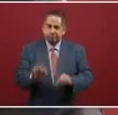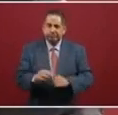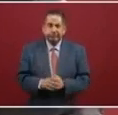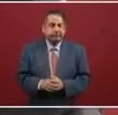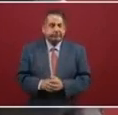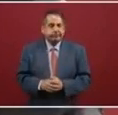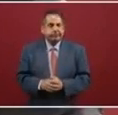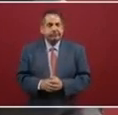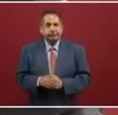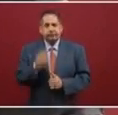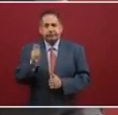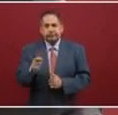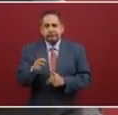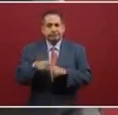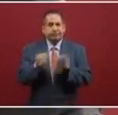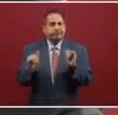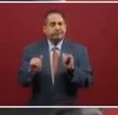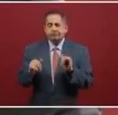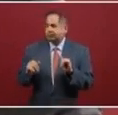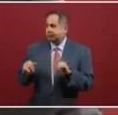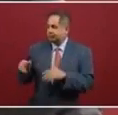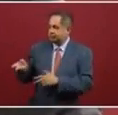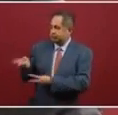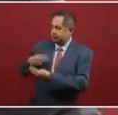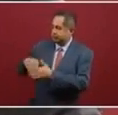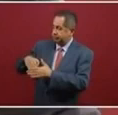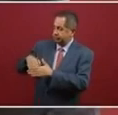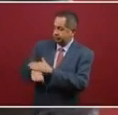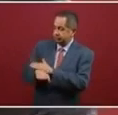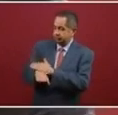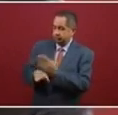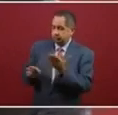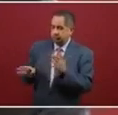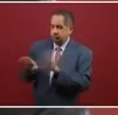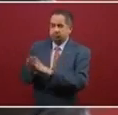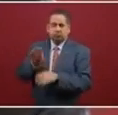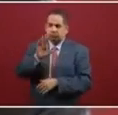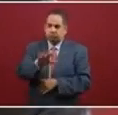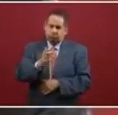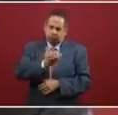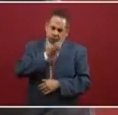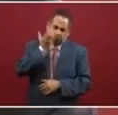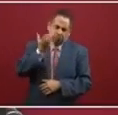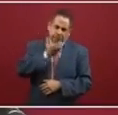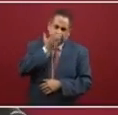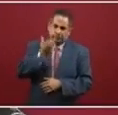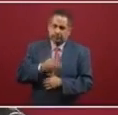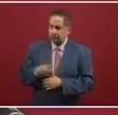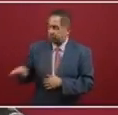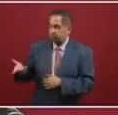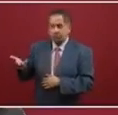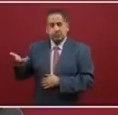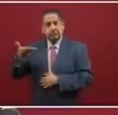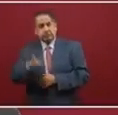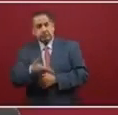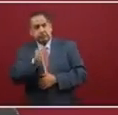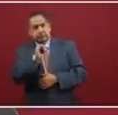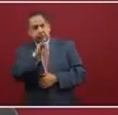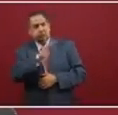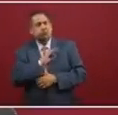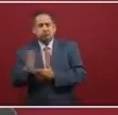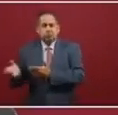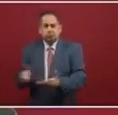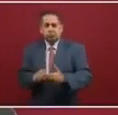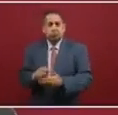nadie nunca se le va a impedir, por nuestra tradición, que pida asilo. Por ejemplo,